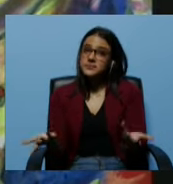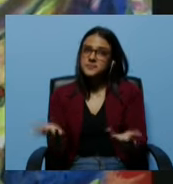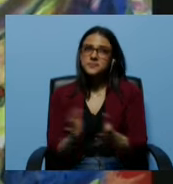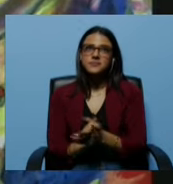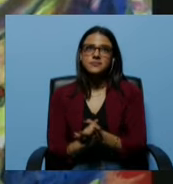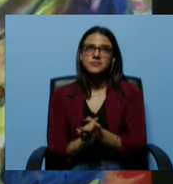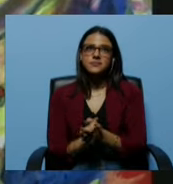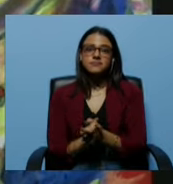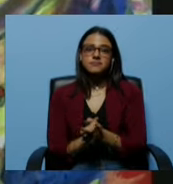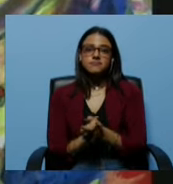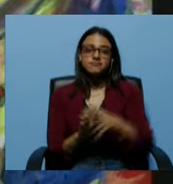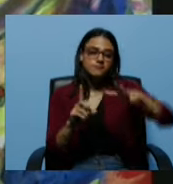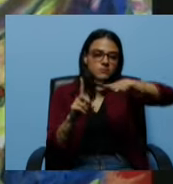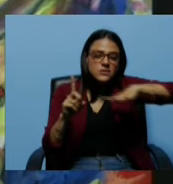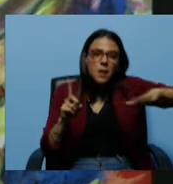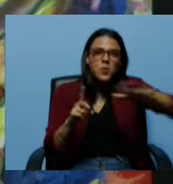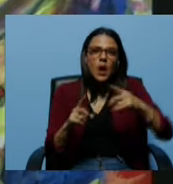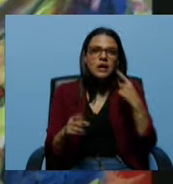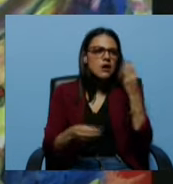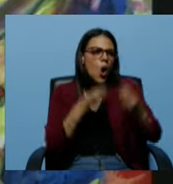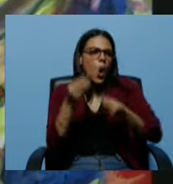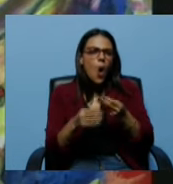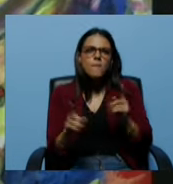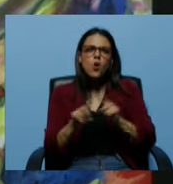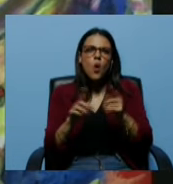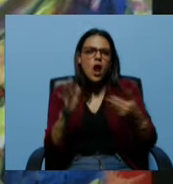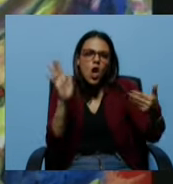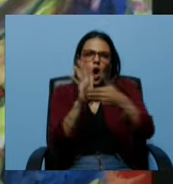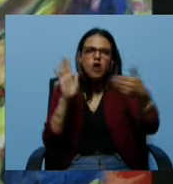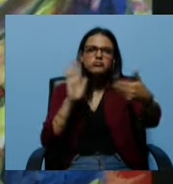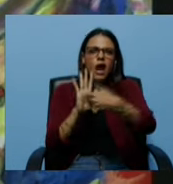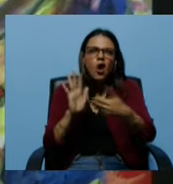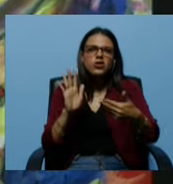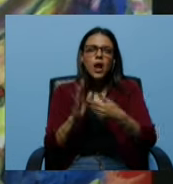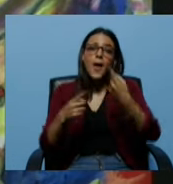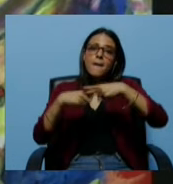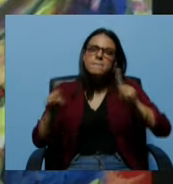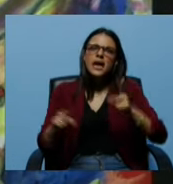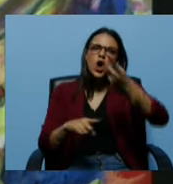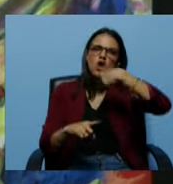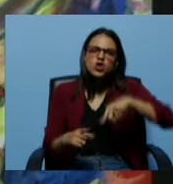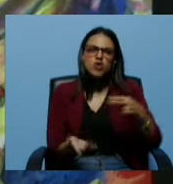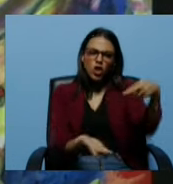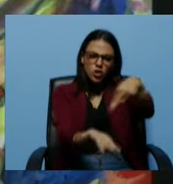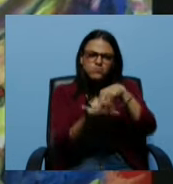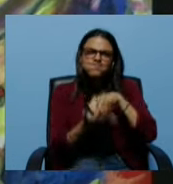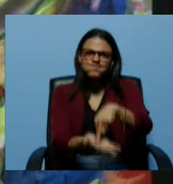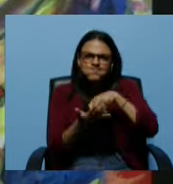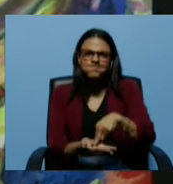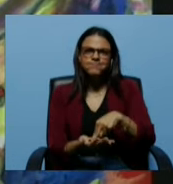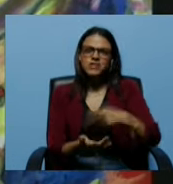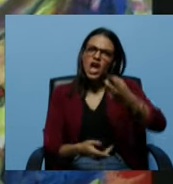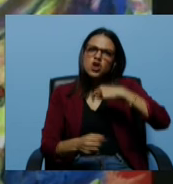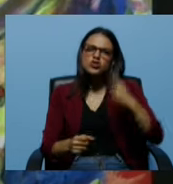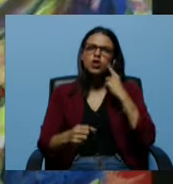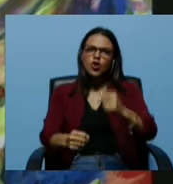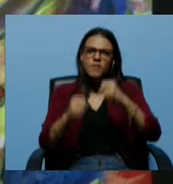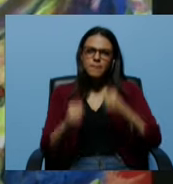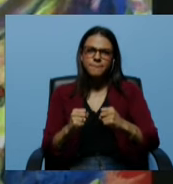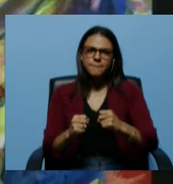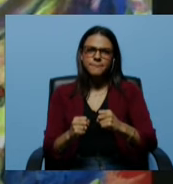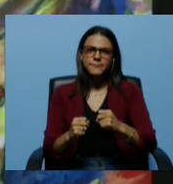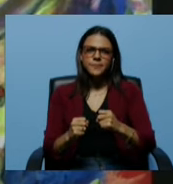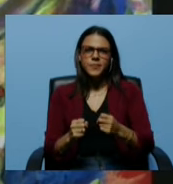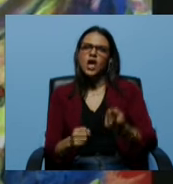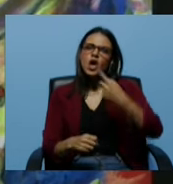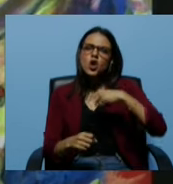de por aquí, de por allá. Pero Venezuela está de pie, está bien plantada nuestra patria, con